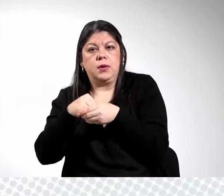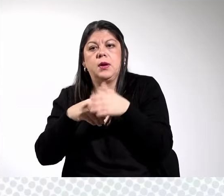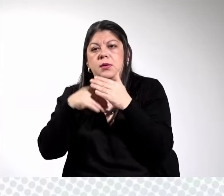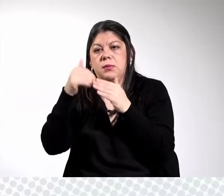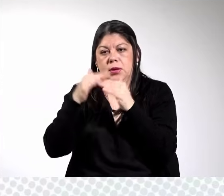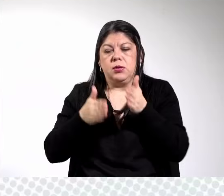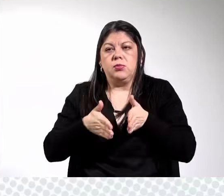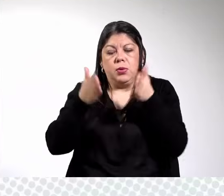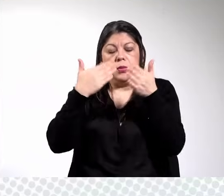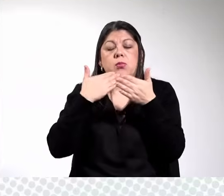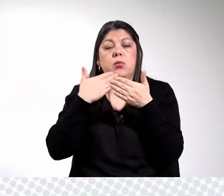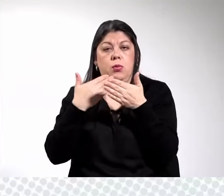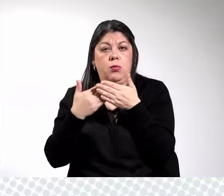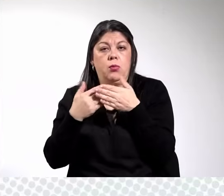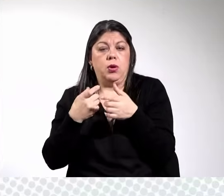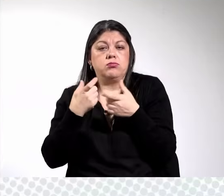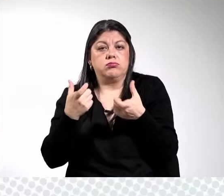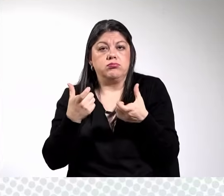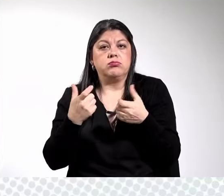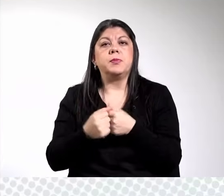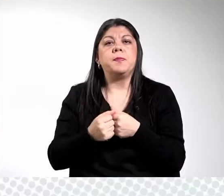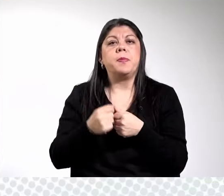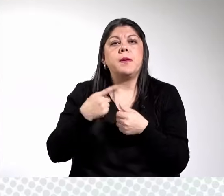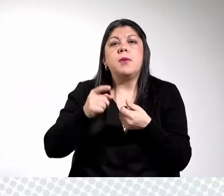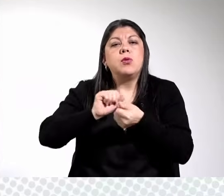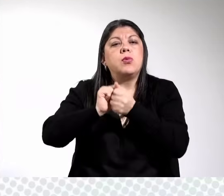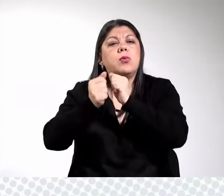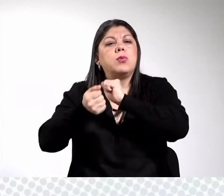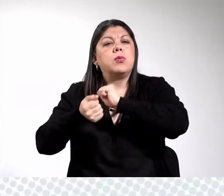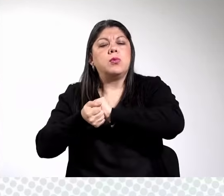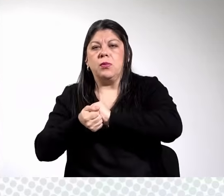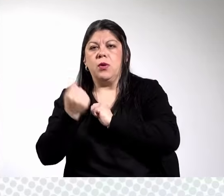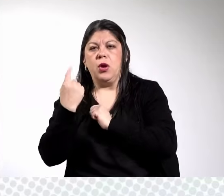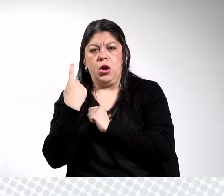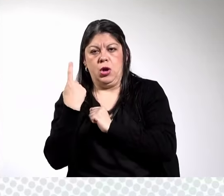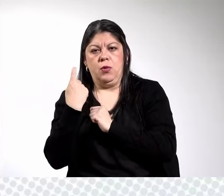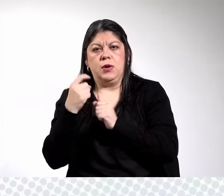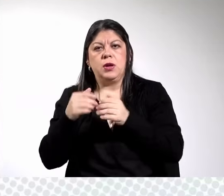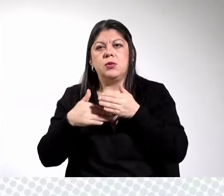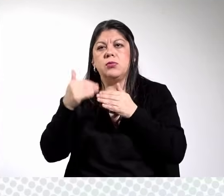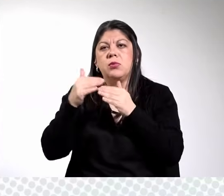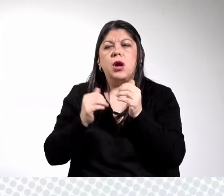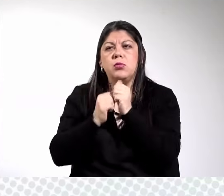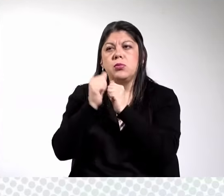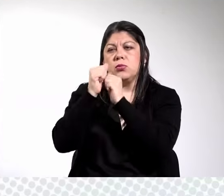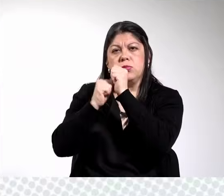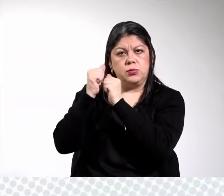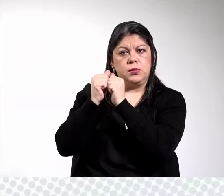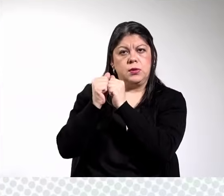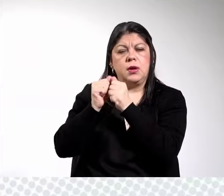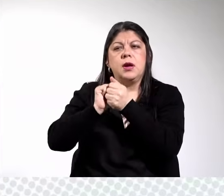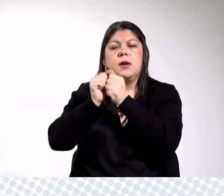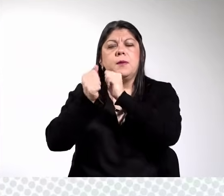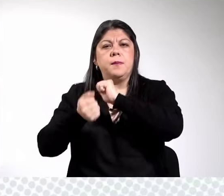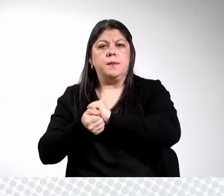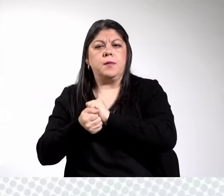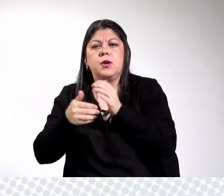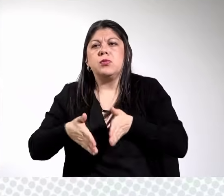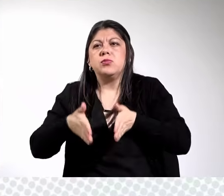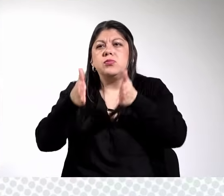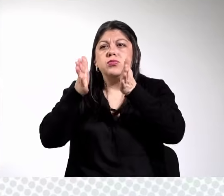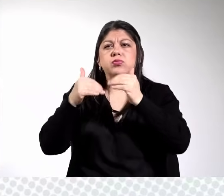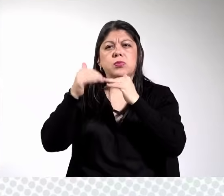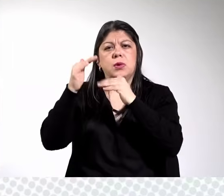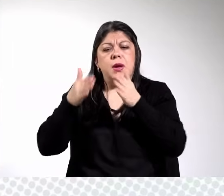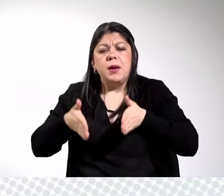pública. Lo que pasa es que no hemos hecho cambios estructurales en la forma de el manejo de la obra pública de infraestructura